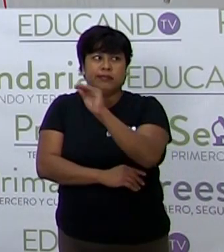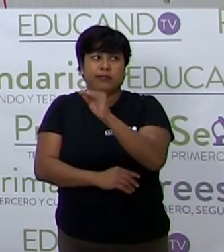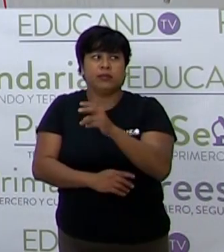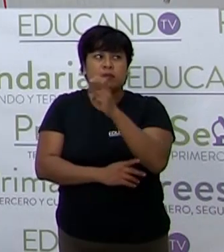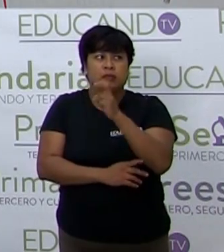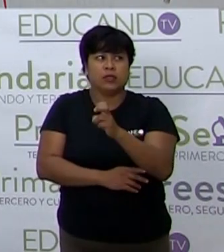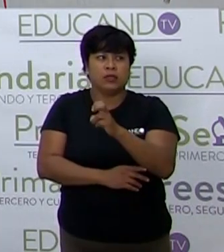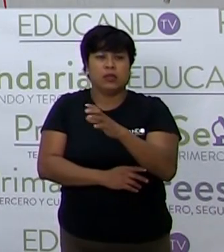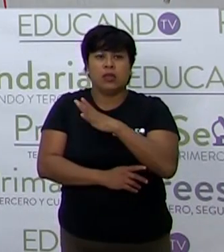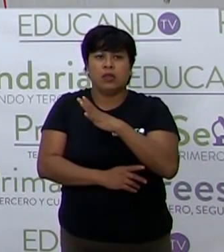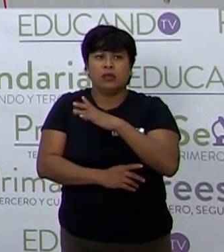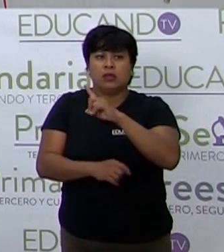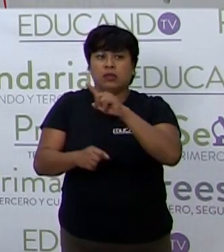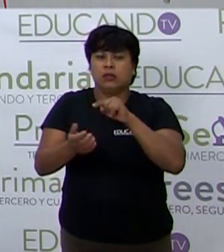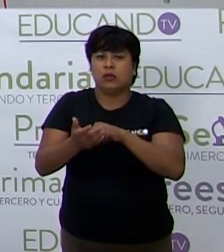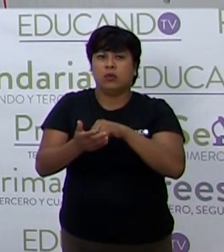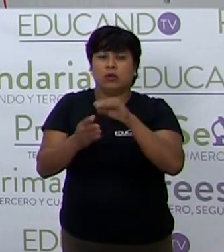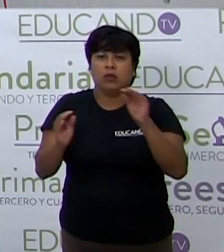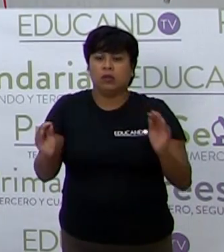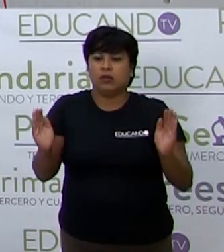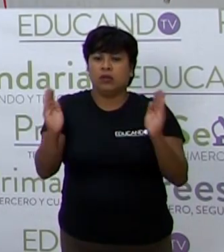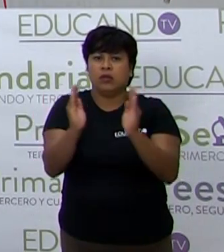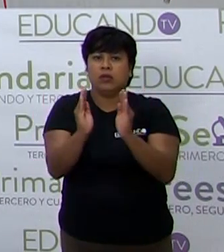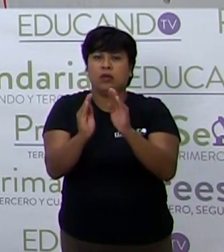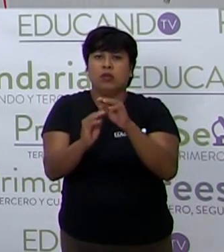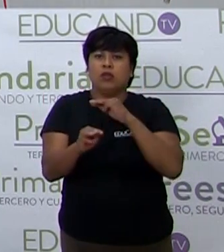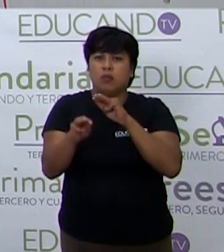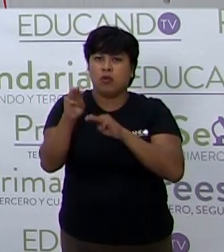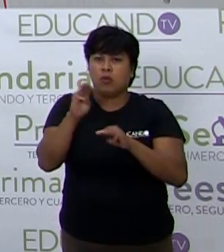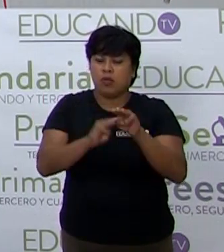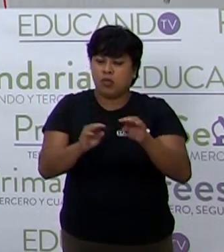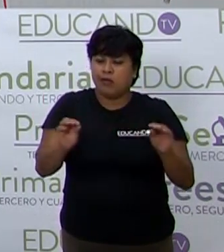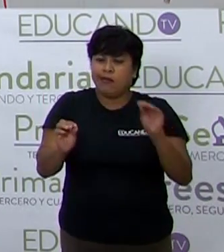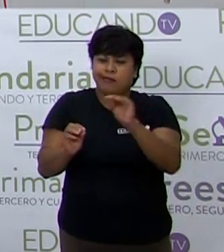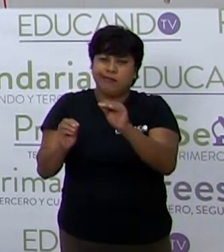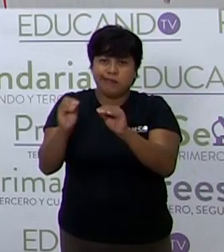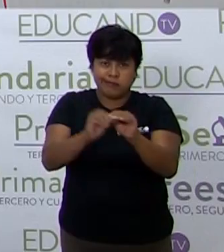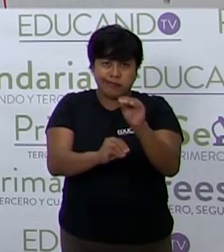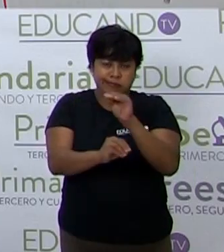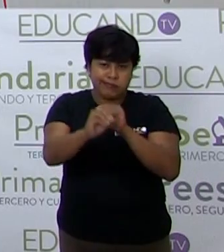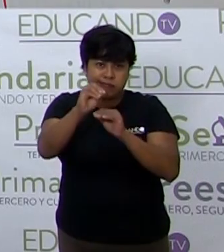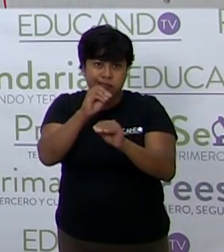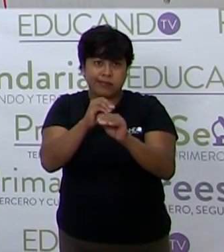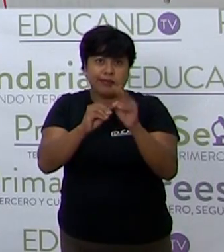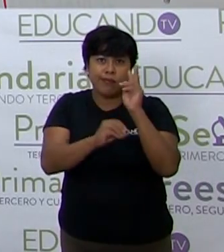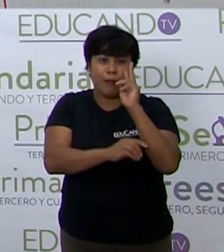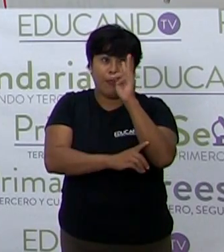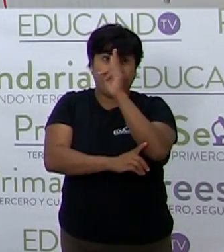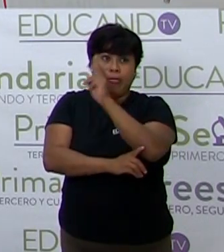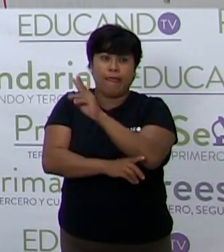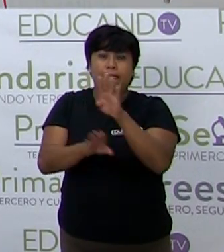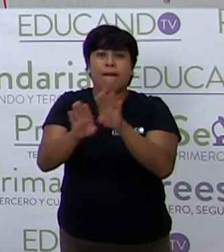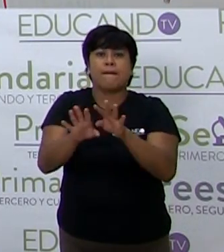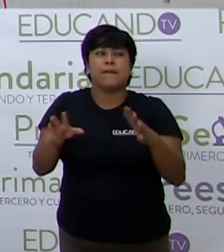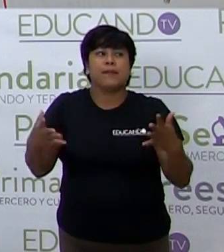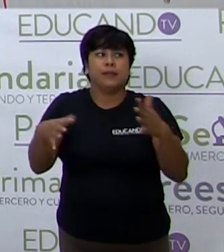Esta pieza que está acá la voy a mover y la voy a colocar de este lado.